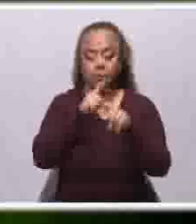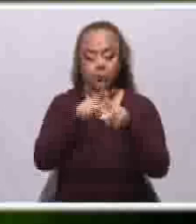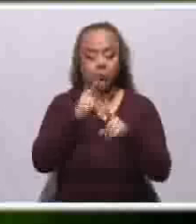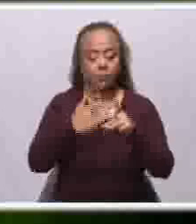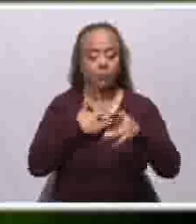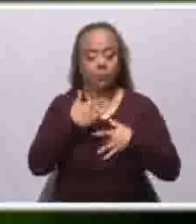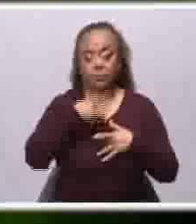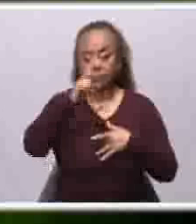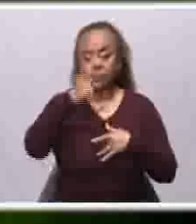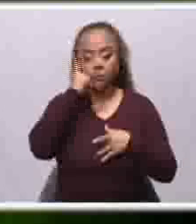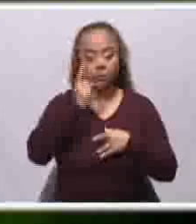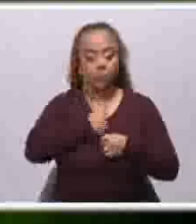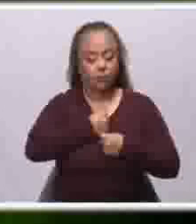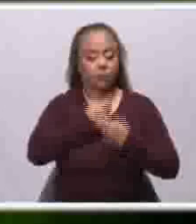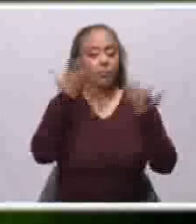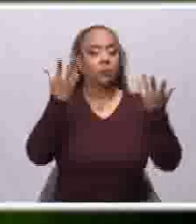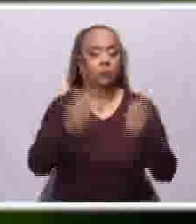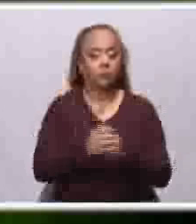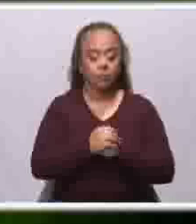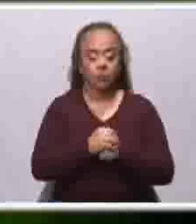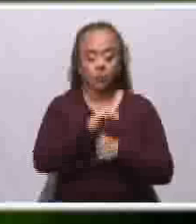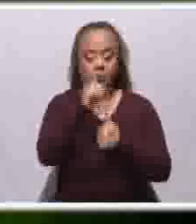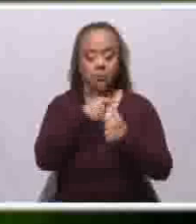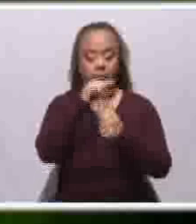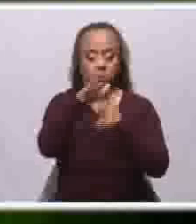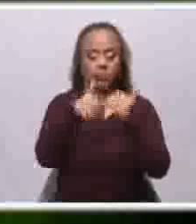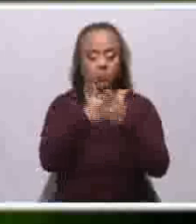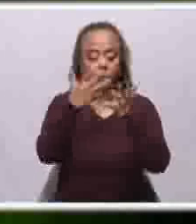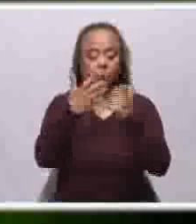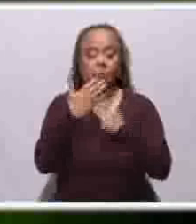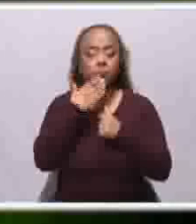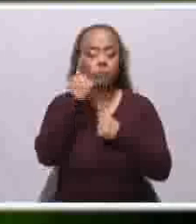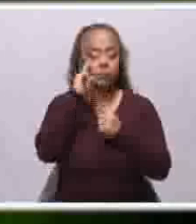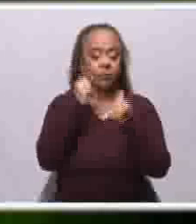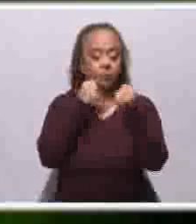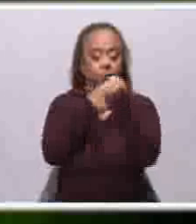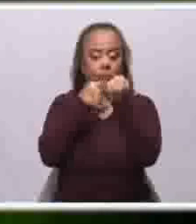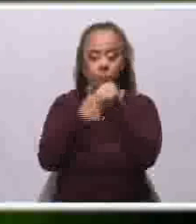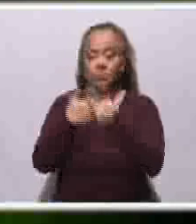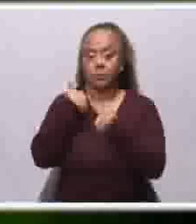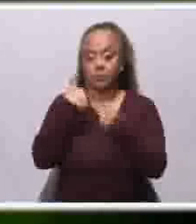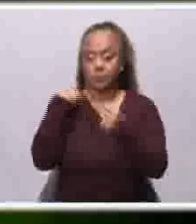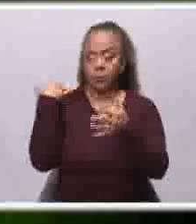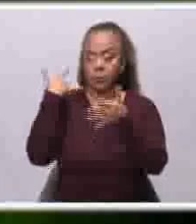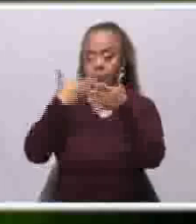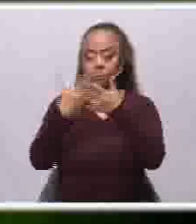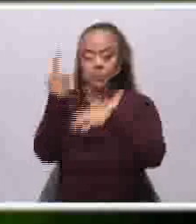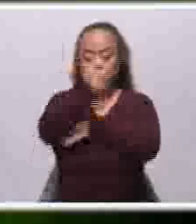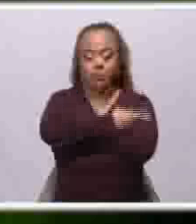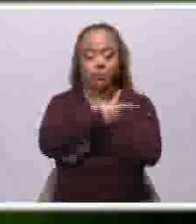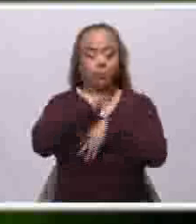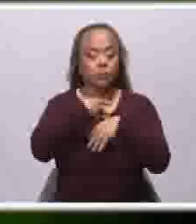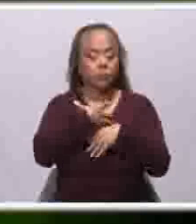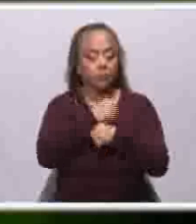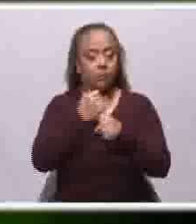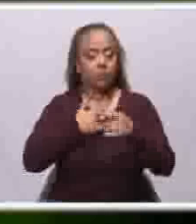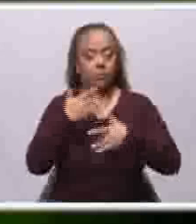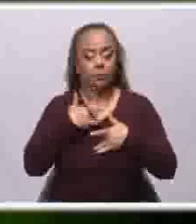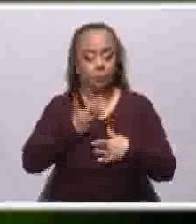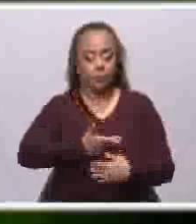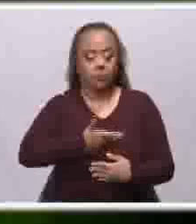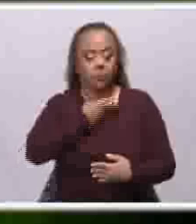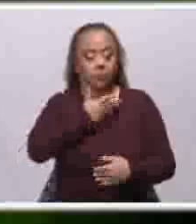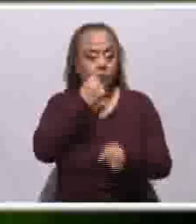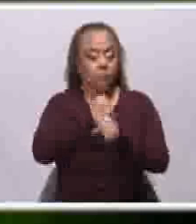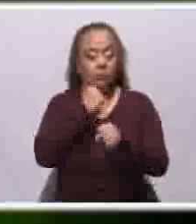siento que es necesario para desahogarme primero que todo Quiero agradecer por el apoyo que he recibido estos días me hace sentir orgulloso del trabajo